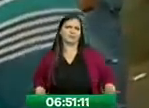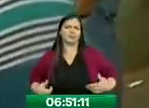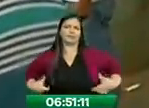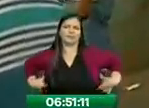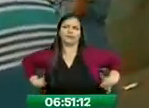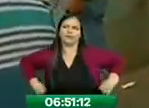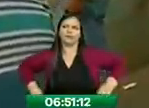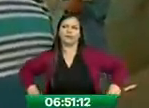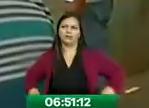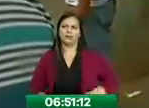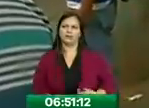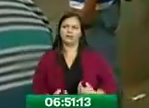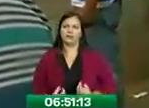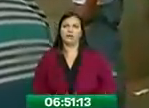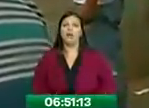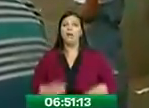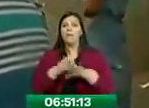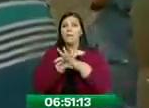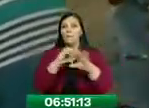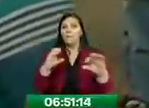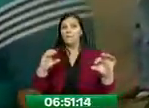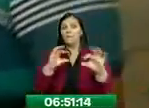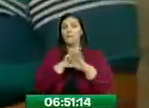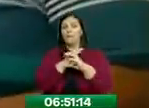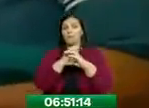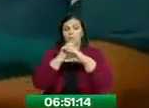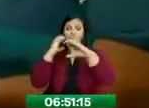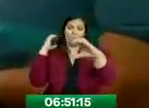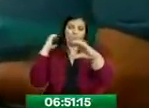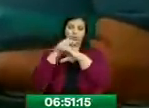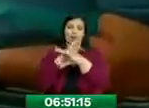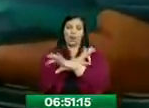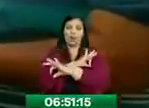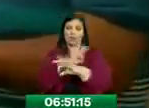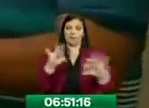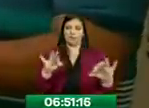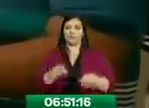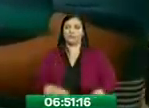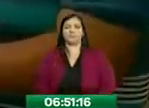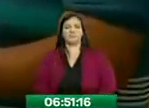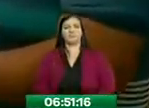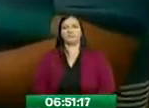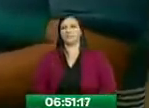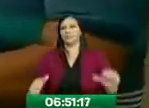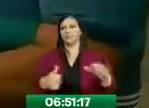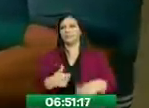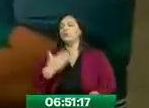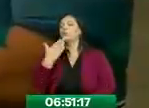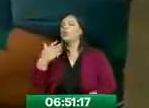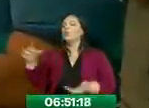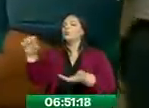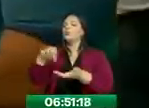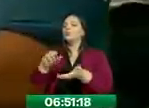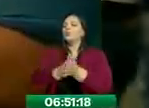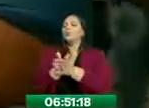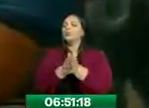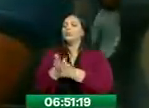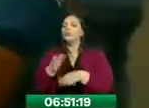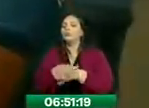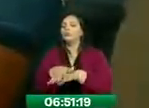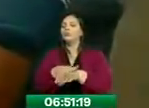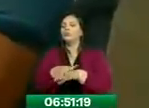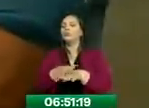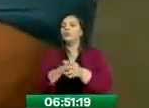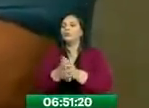colectivos es imposible que te seque así. ¿Cuál sería la correcta aplicación del gel? A ver, yo le voy a ayudar con una funda. Para que nos oriente un poco.